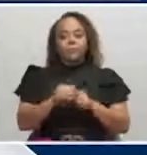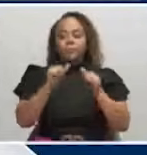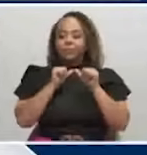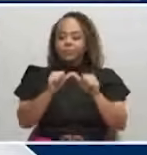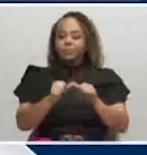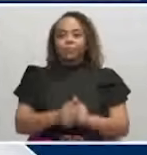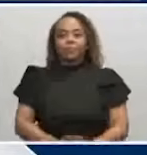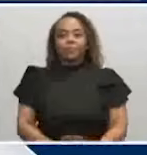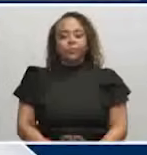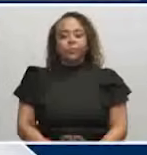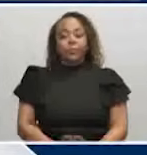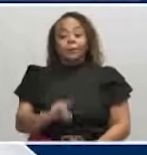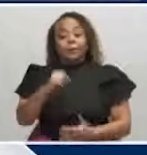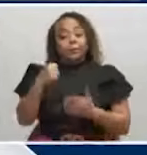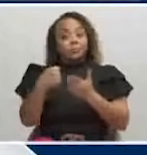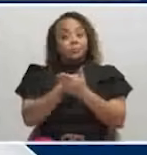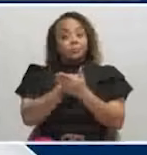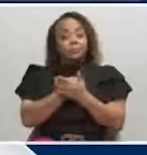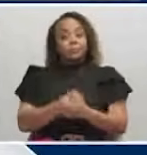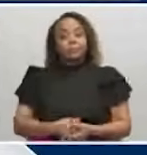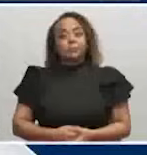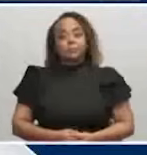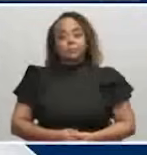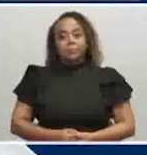igual y lastimosamente